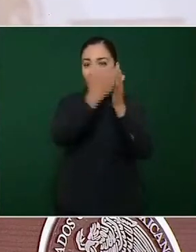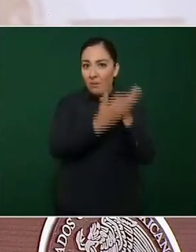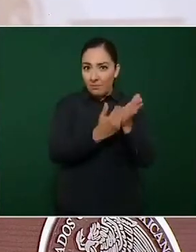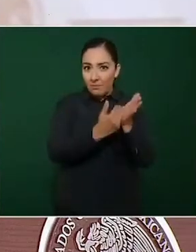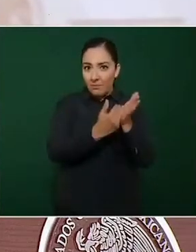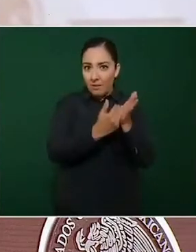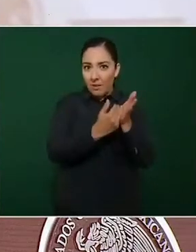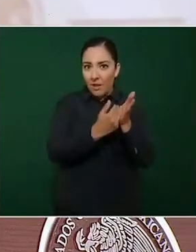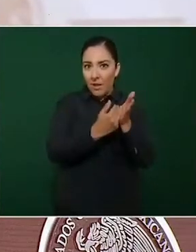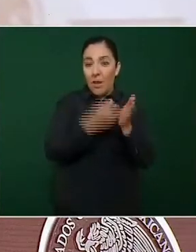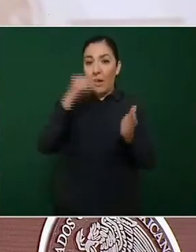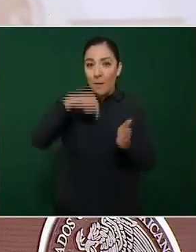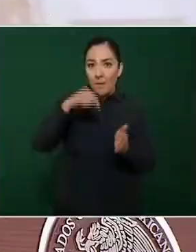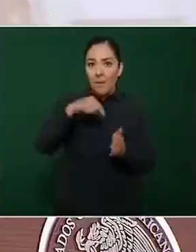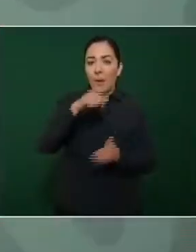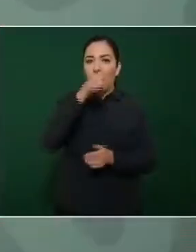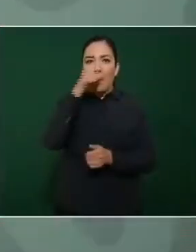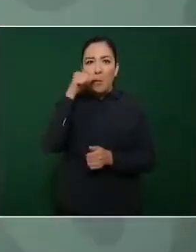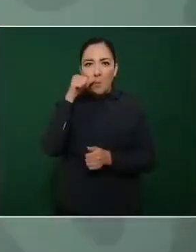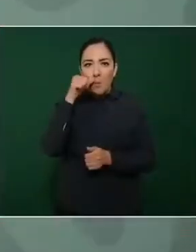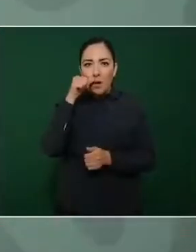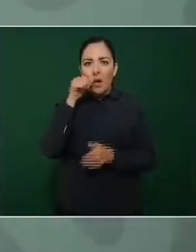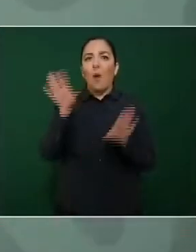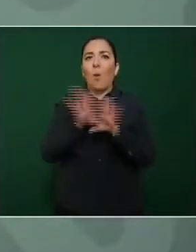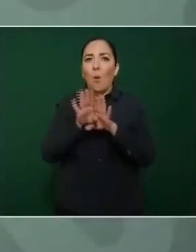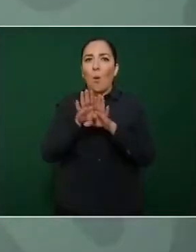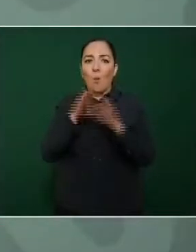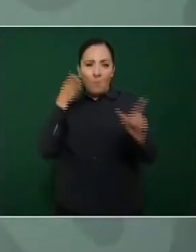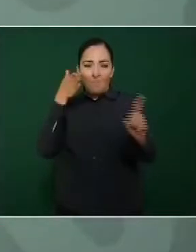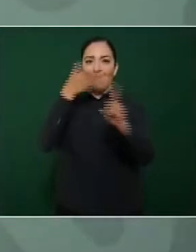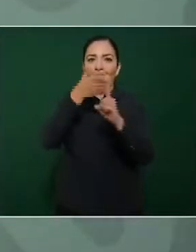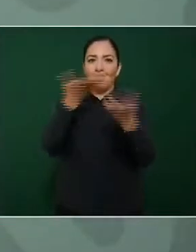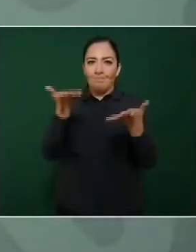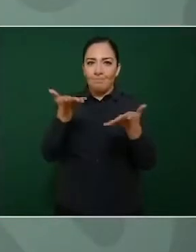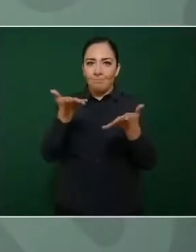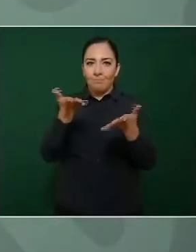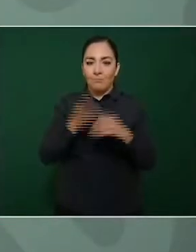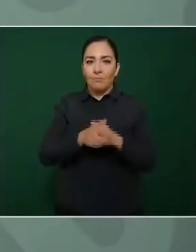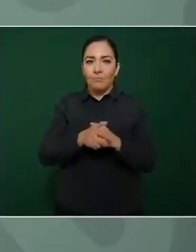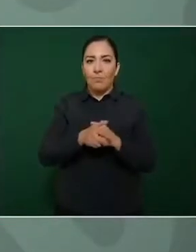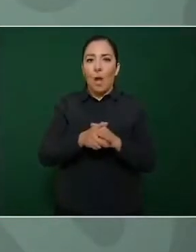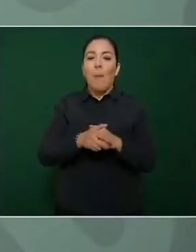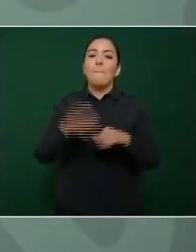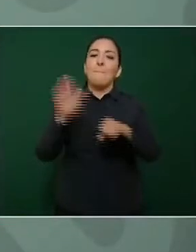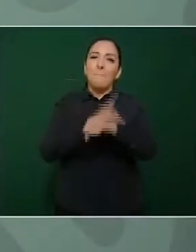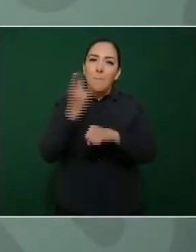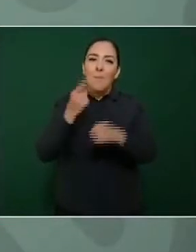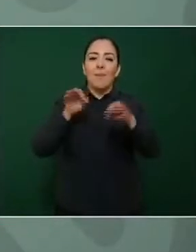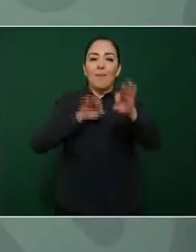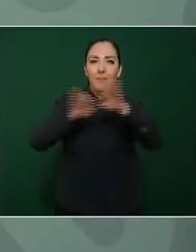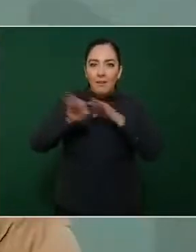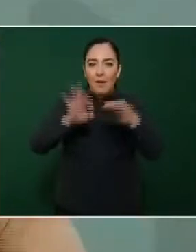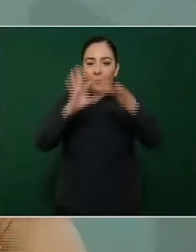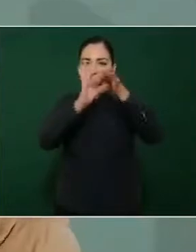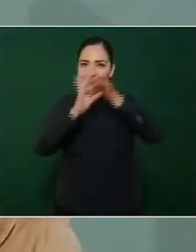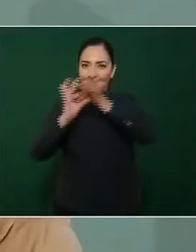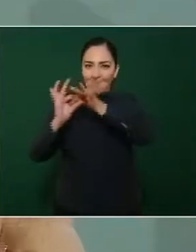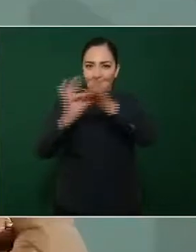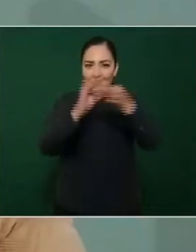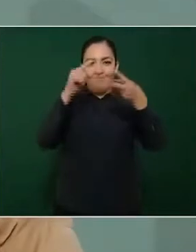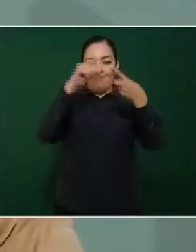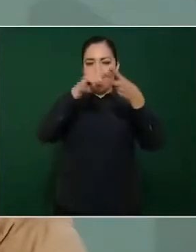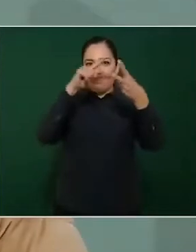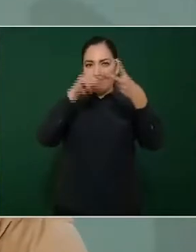de homicidios en Ciudad Juárez y esto lo hemos logrado gracias a la intervención de los tres niveles de